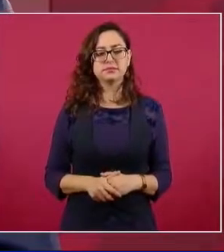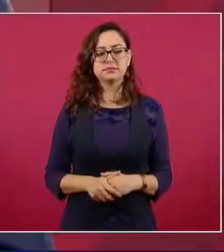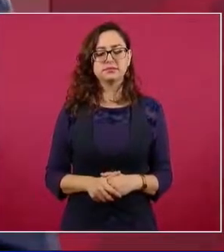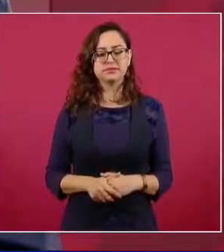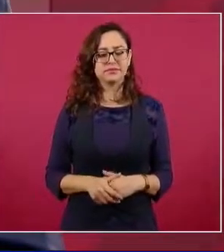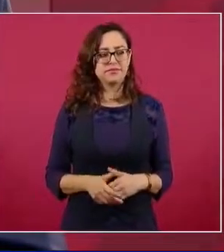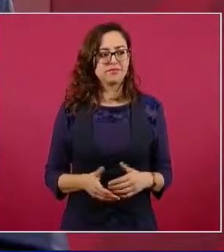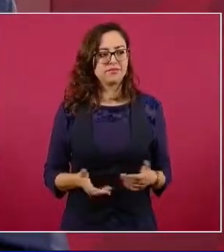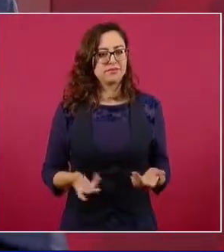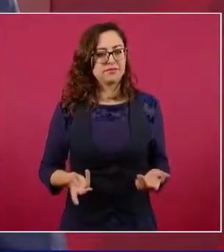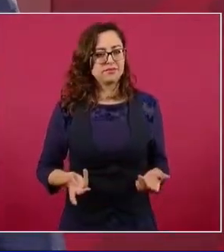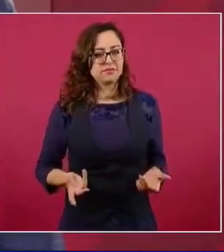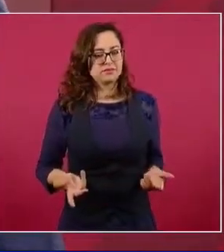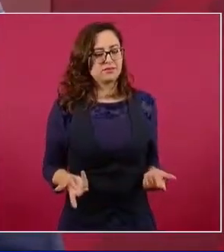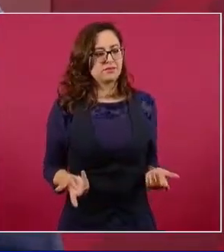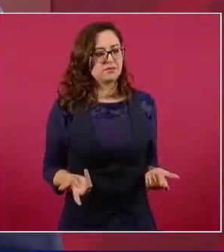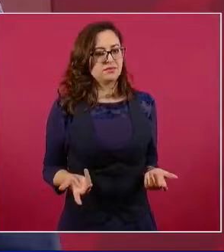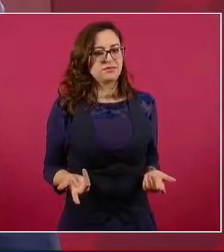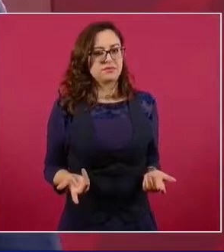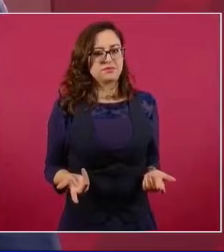Es como lo del racismo.